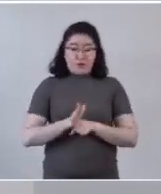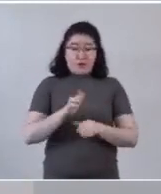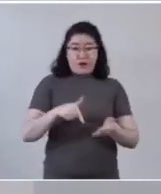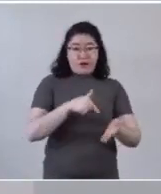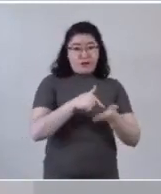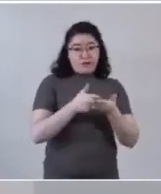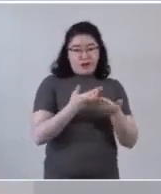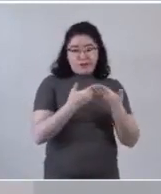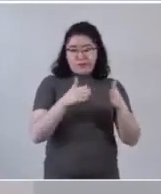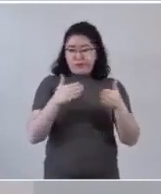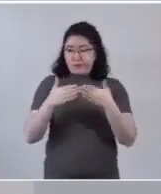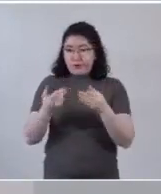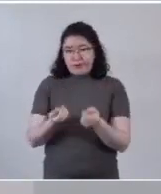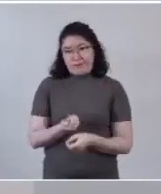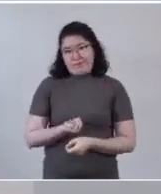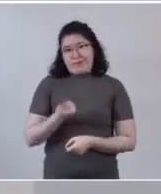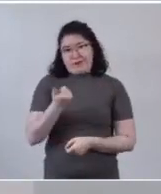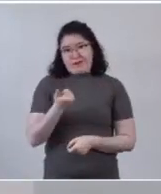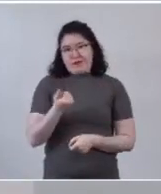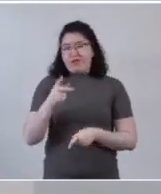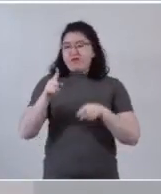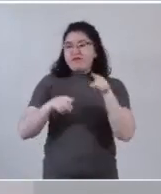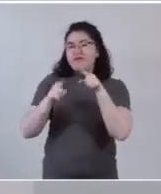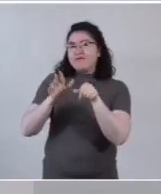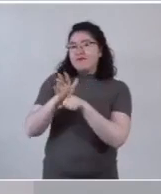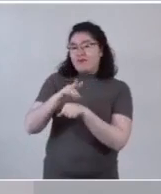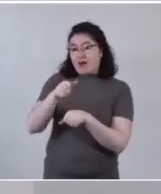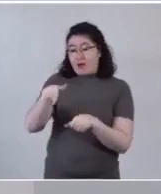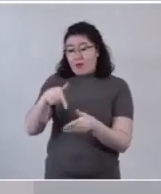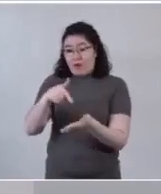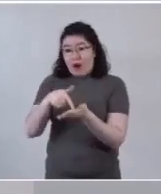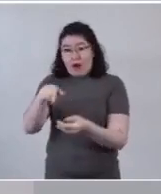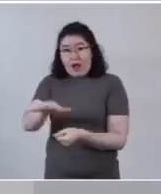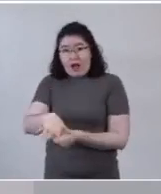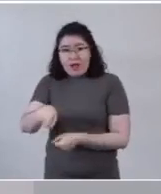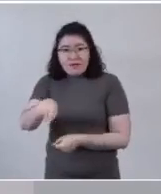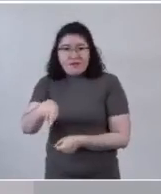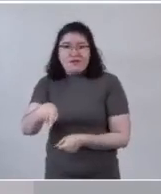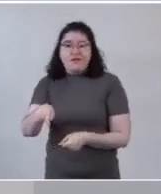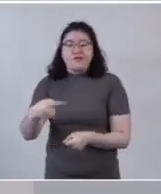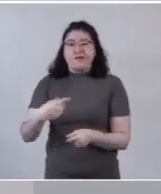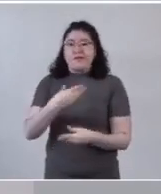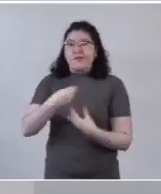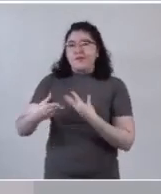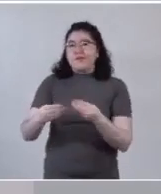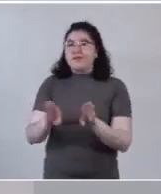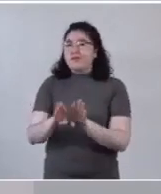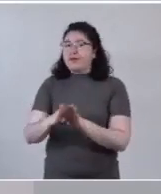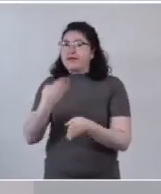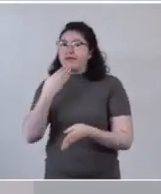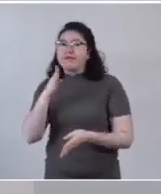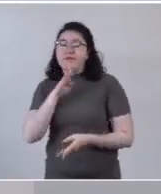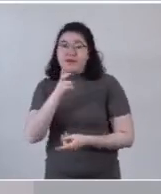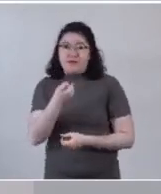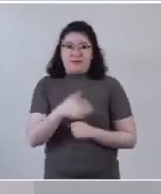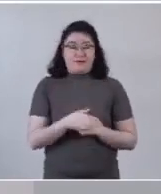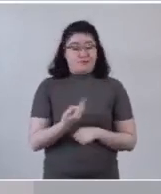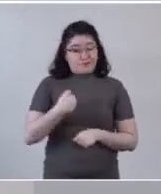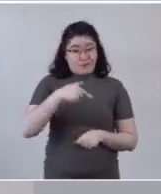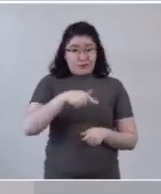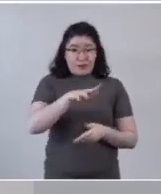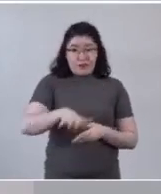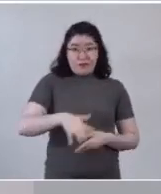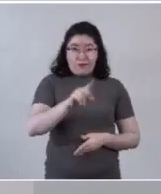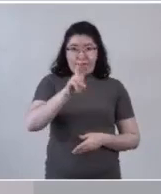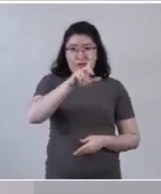del nivel de contagio que haya en el país. Y ahí en la parte que tiene que ver con el Valle de México, estamos en comunicación con ellos, todavía se